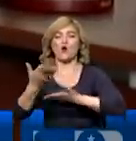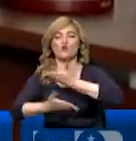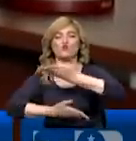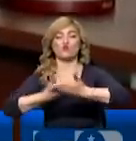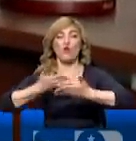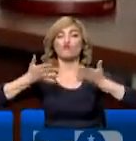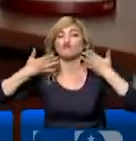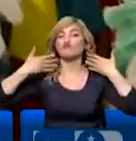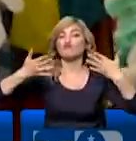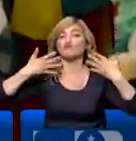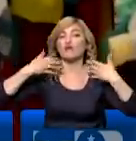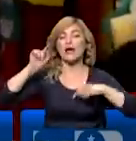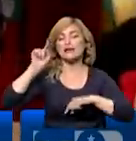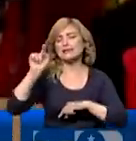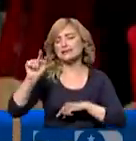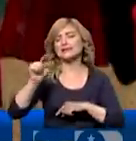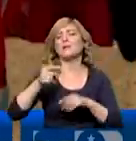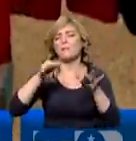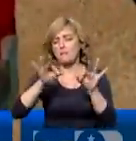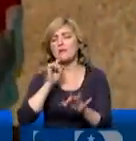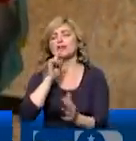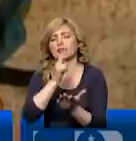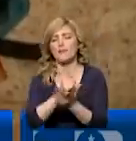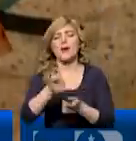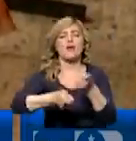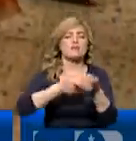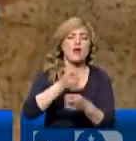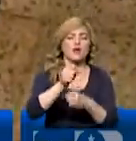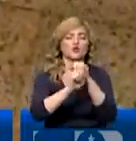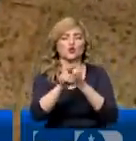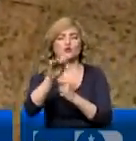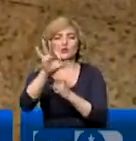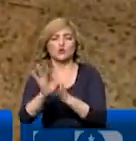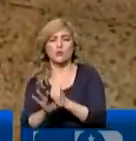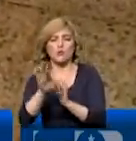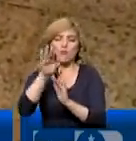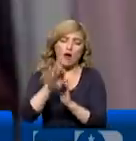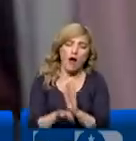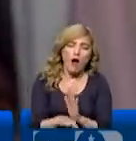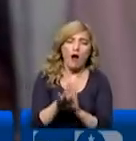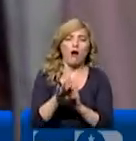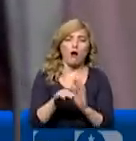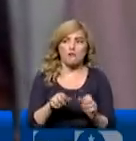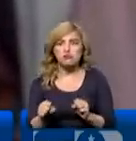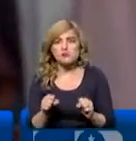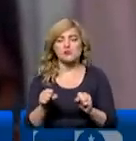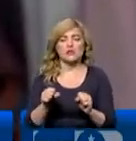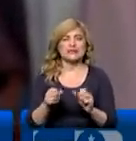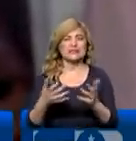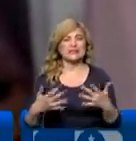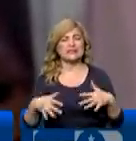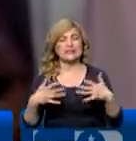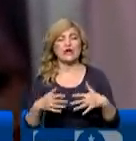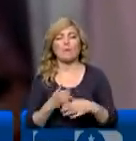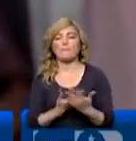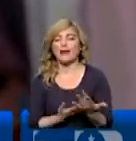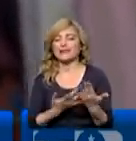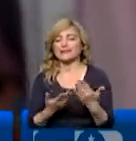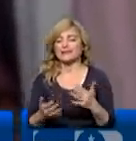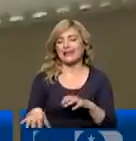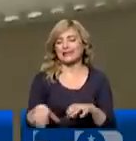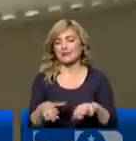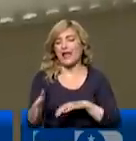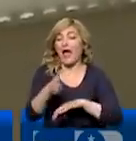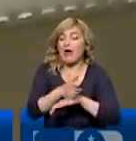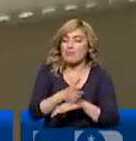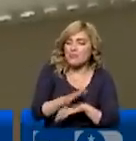Guayaquil confirman que las ventas durante el 2019 se han desacelerado, pero esperan que luego de sus dos actividades más grandes antes de cerrar